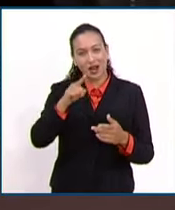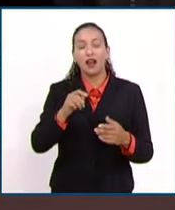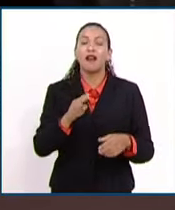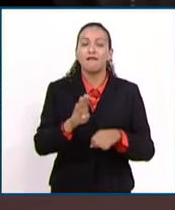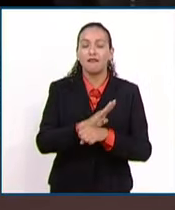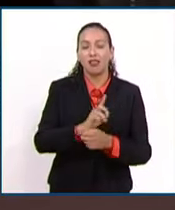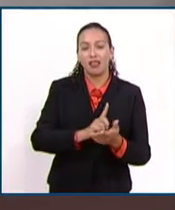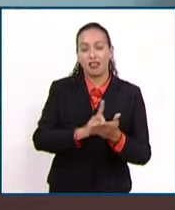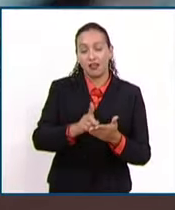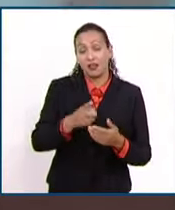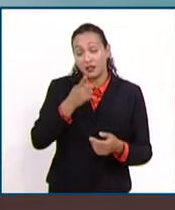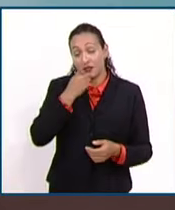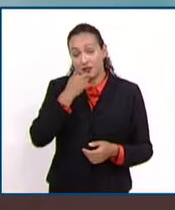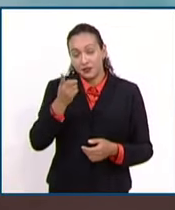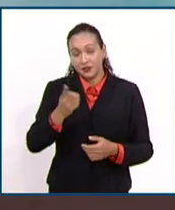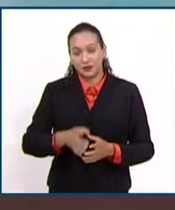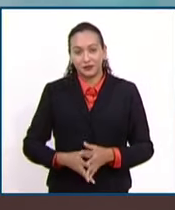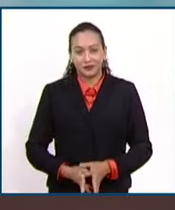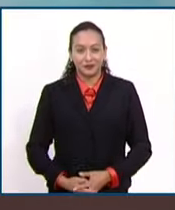JUFED.